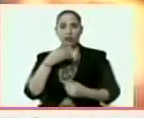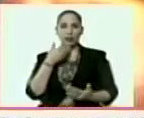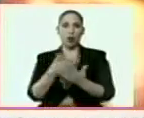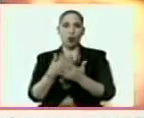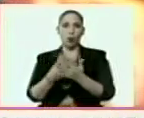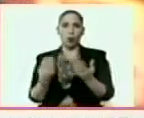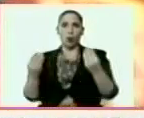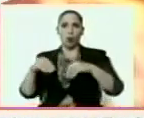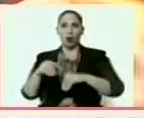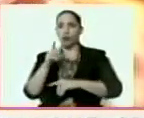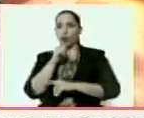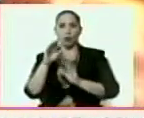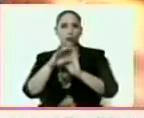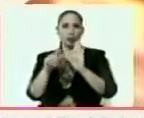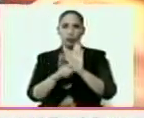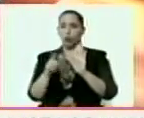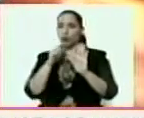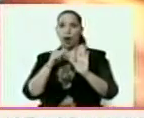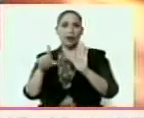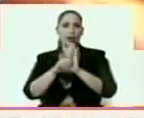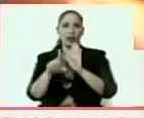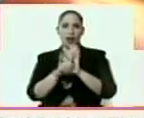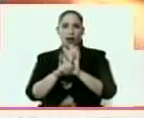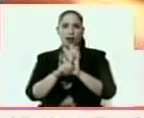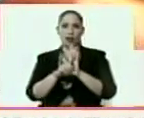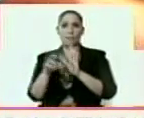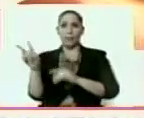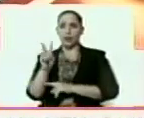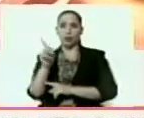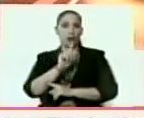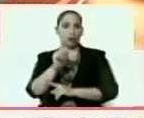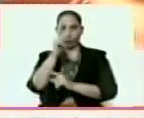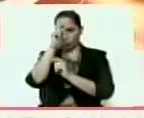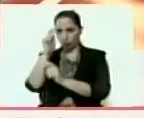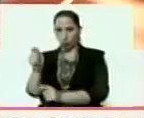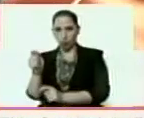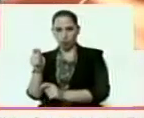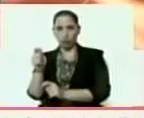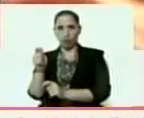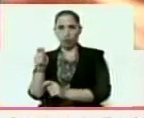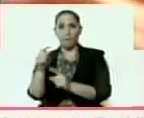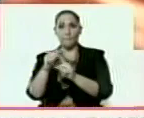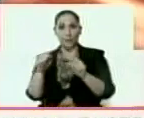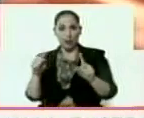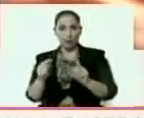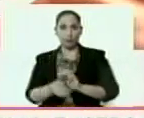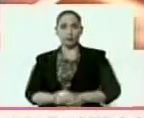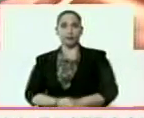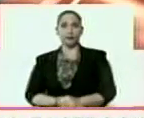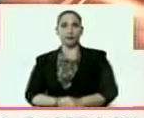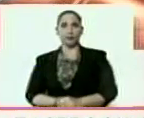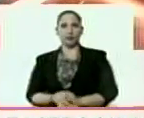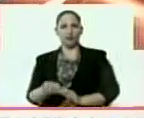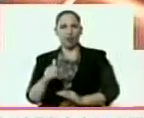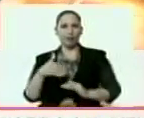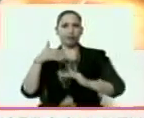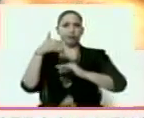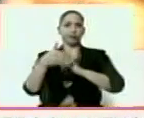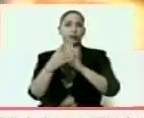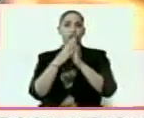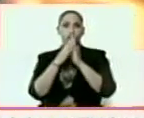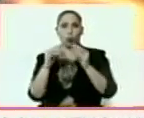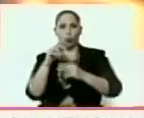es inconstitucional, es ilegal y Venezuela no lo reconoce, Maripili. Pero ciertamente lo que hay detrás en todo